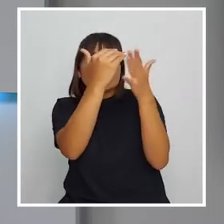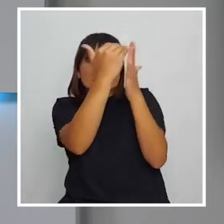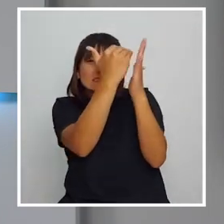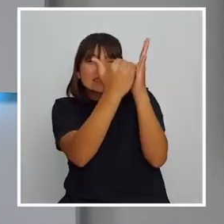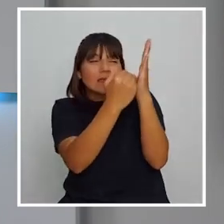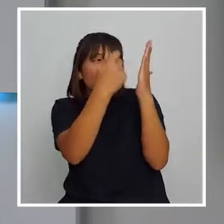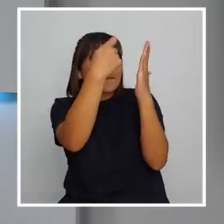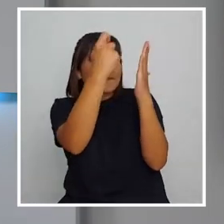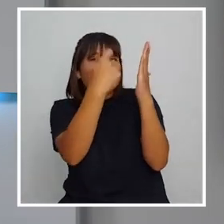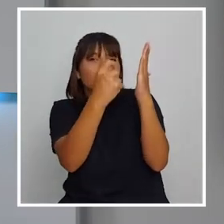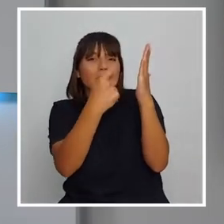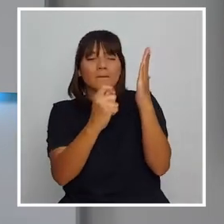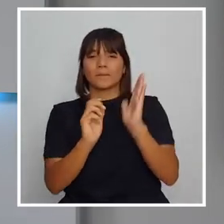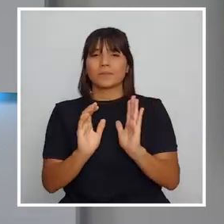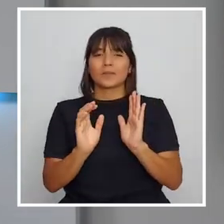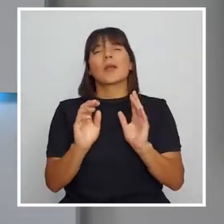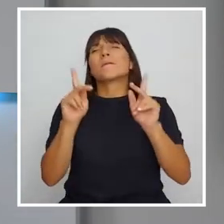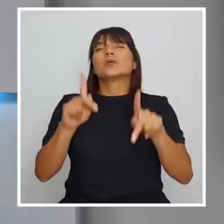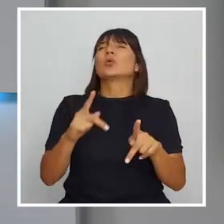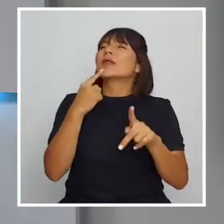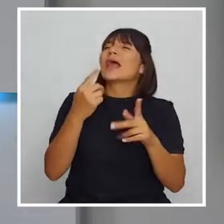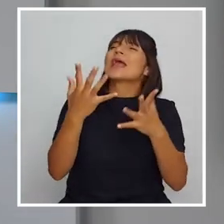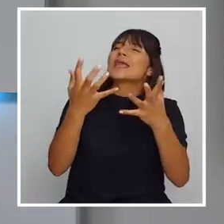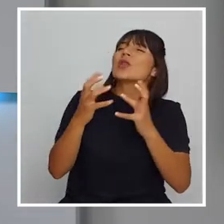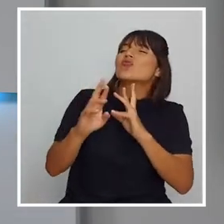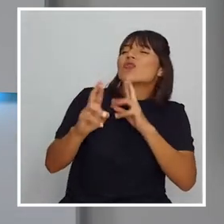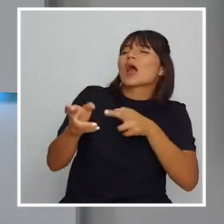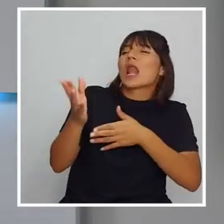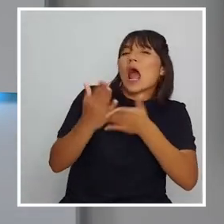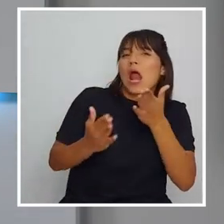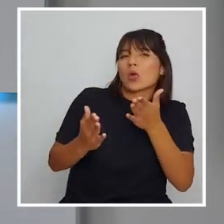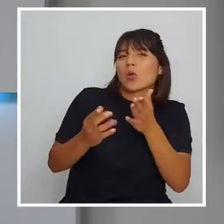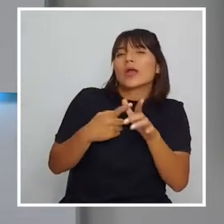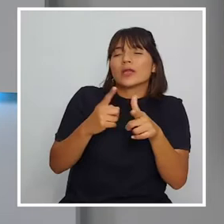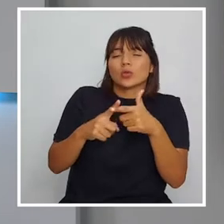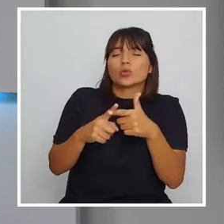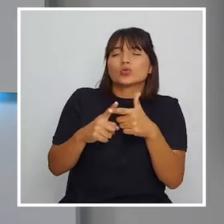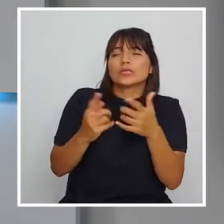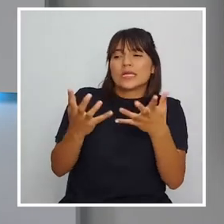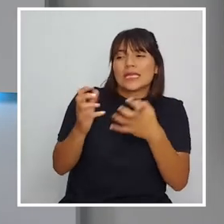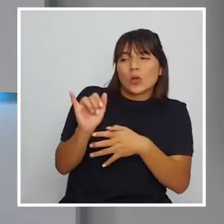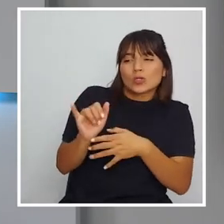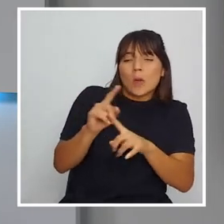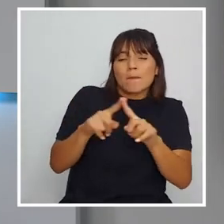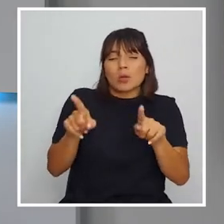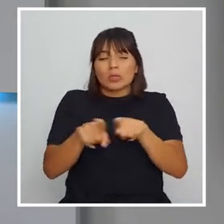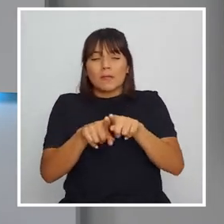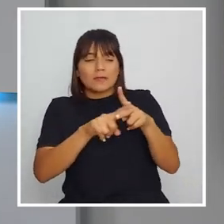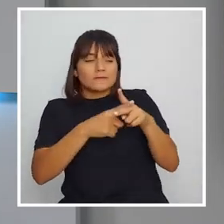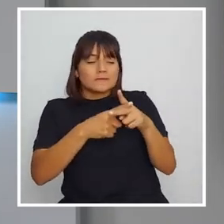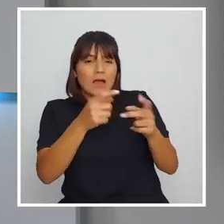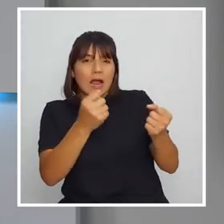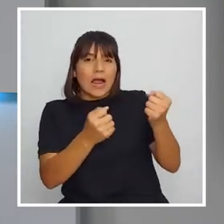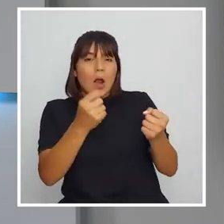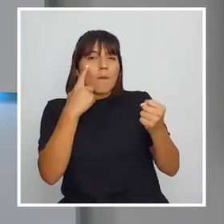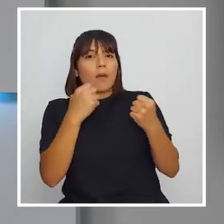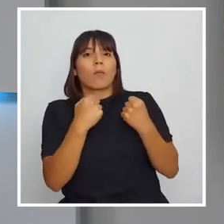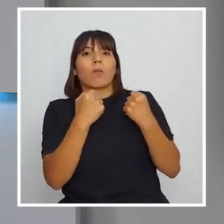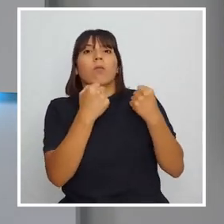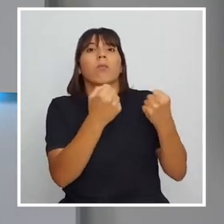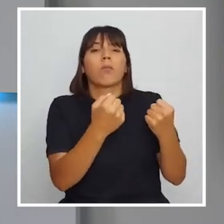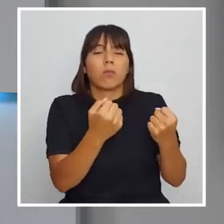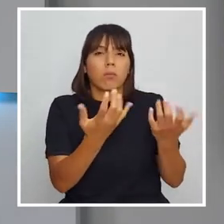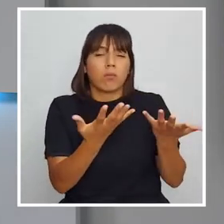persona diga, mira, pero es que quiero regalarle algo a los chiquitos, entonces sí quiero esto, pero también tengo que arreglar el carro para llevarlo a que lo